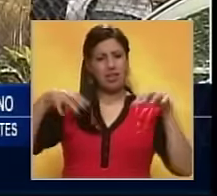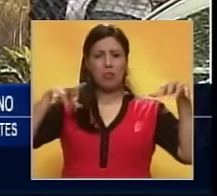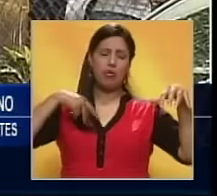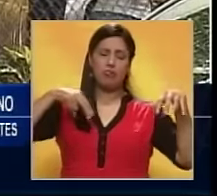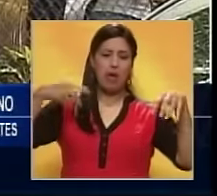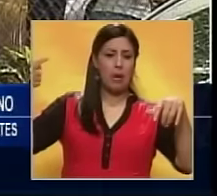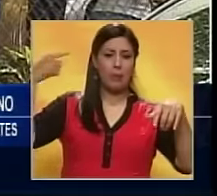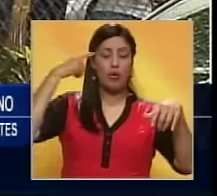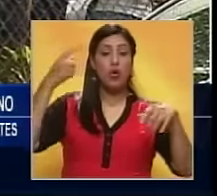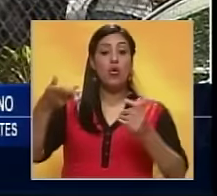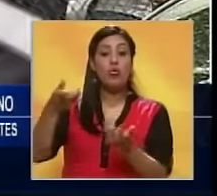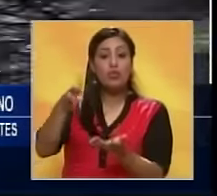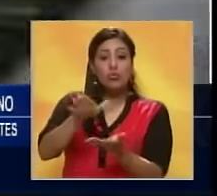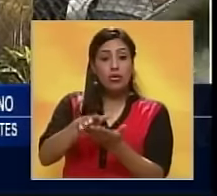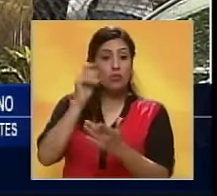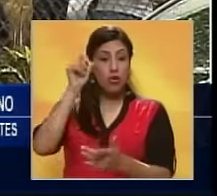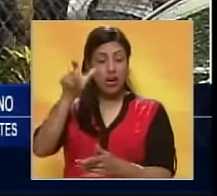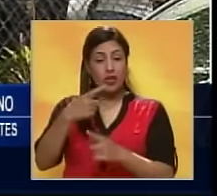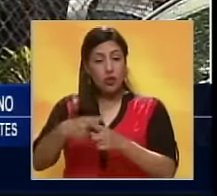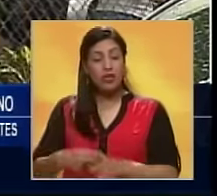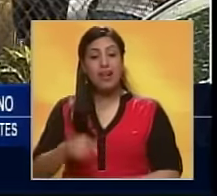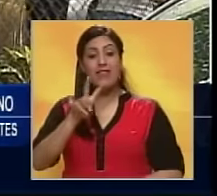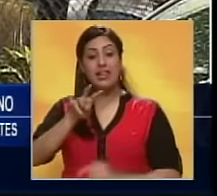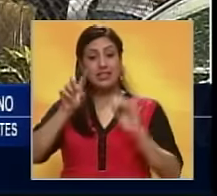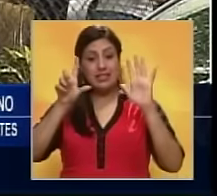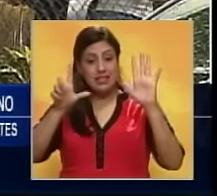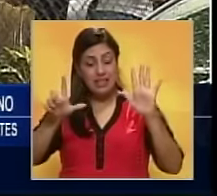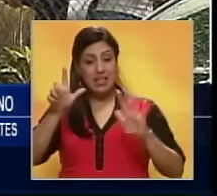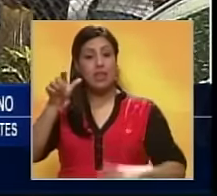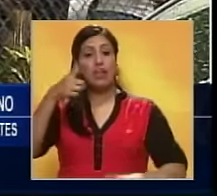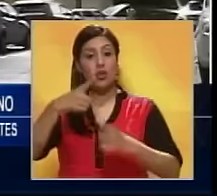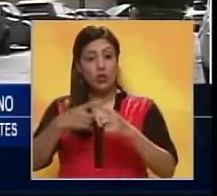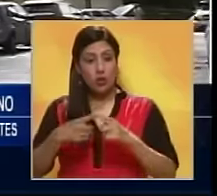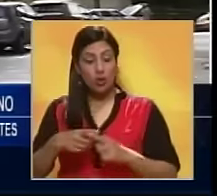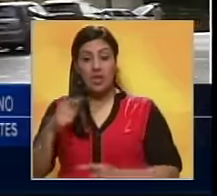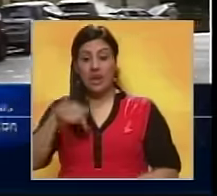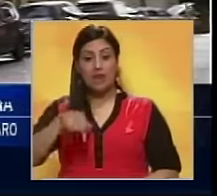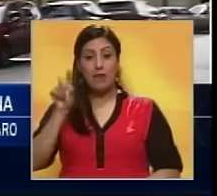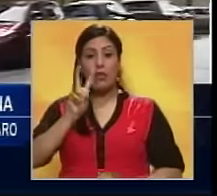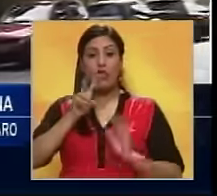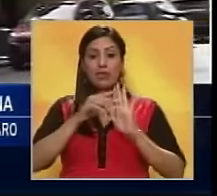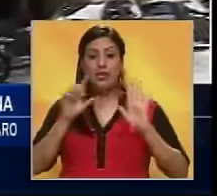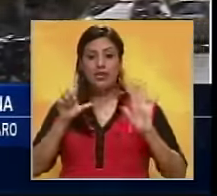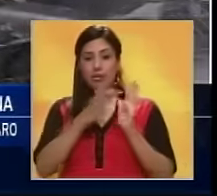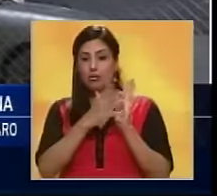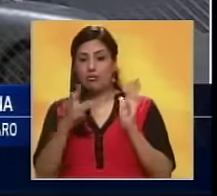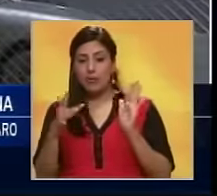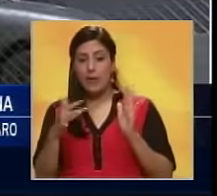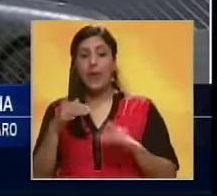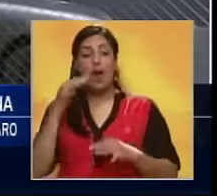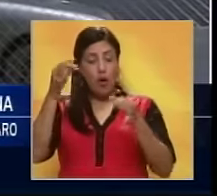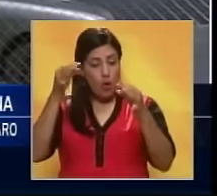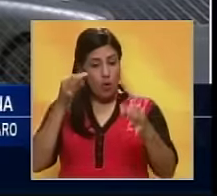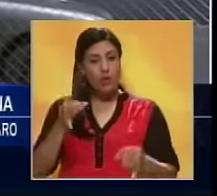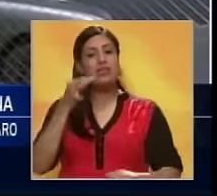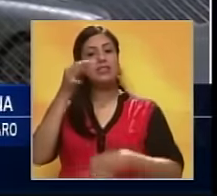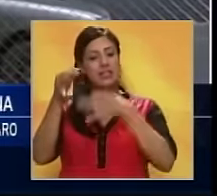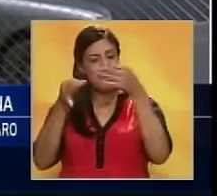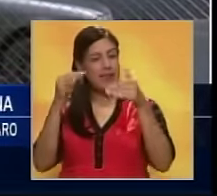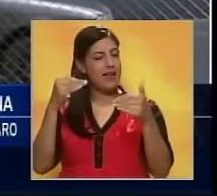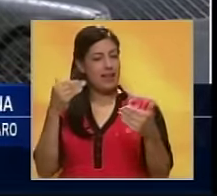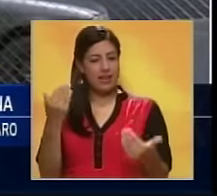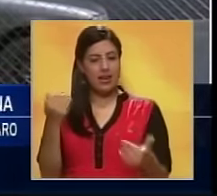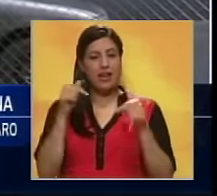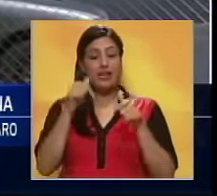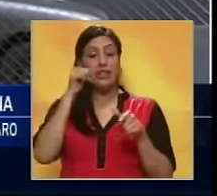bandas. Con el homicidio de esta atleta suman 27 los casos registrados solo en 2017. Extraoficialmente se pudo conocer